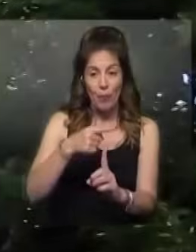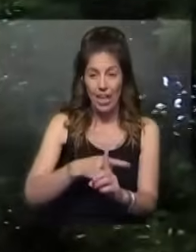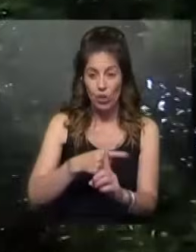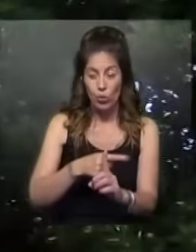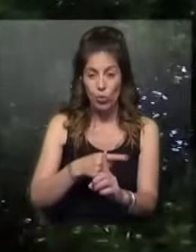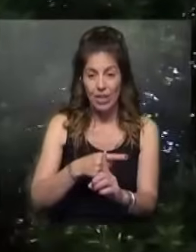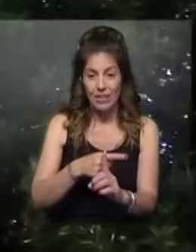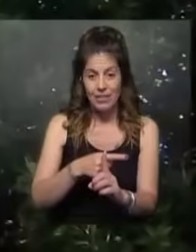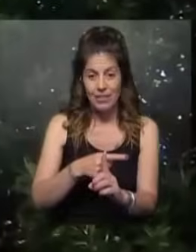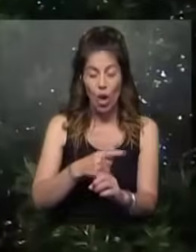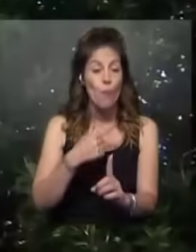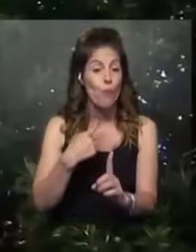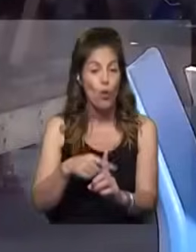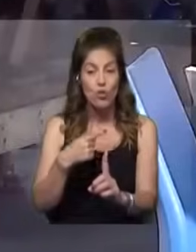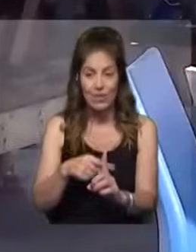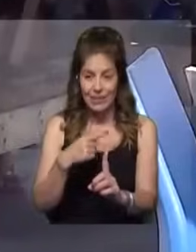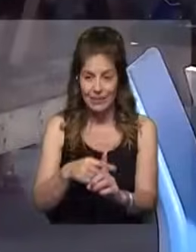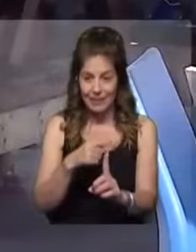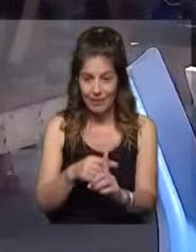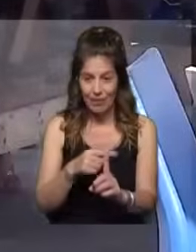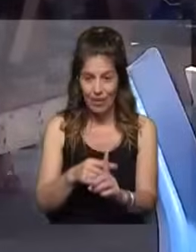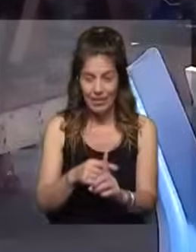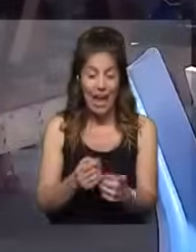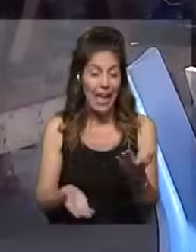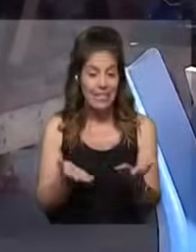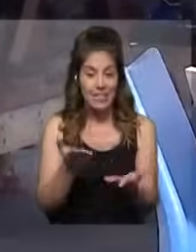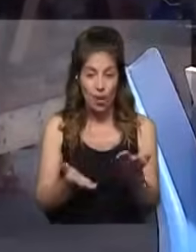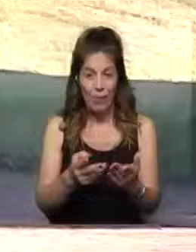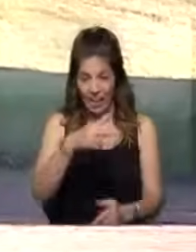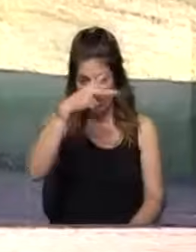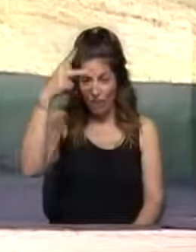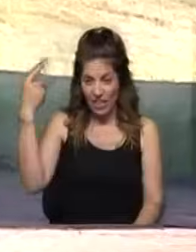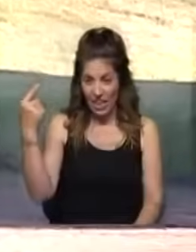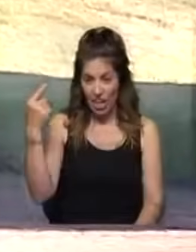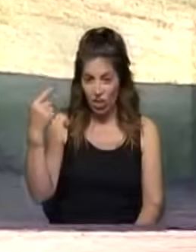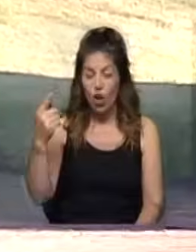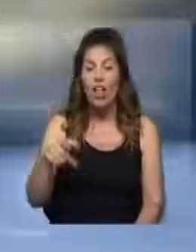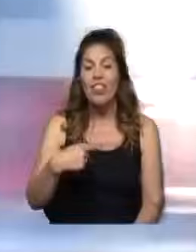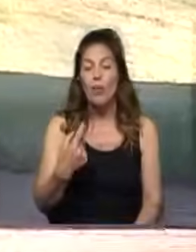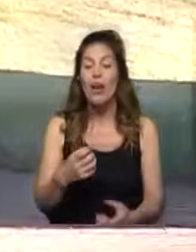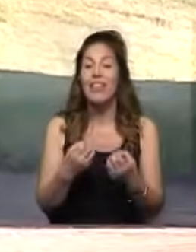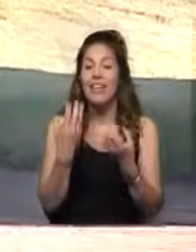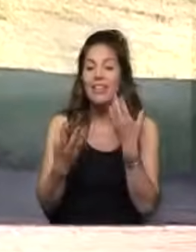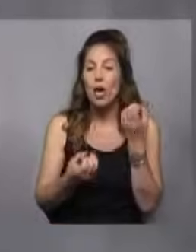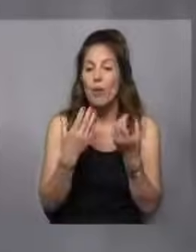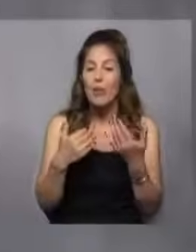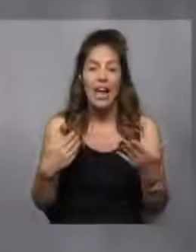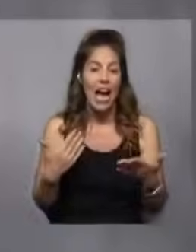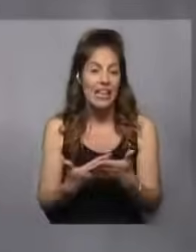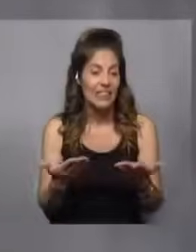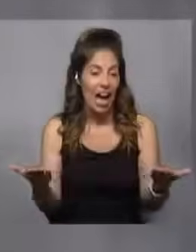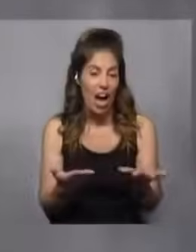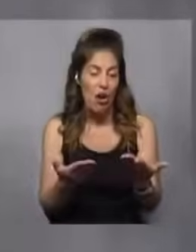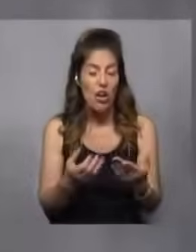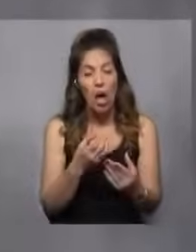anomalía de temperaturas positivas que se se comparan a lo que es el verano después de esta Primavera Que Hasta ahora ha sido bastante